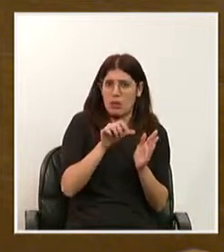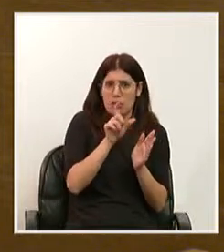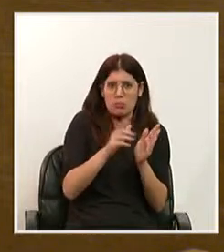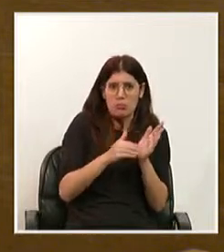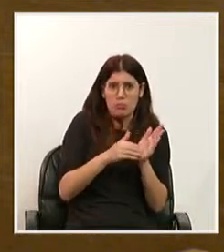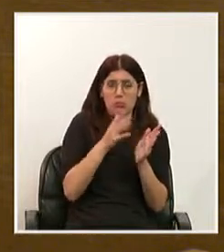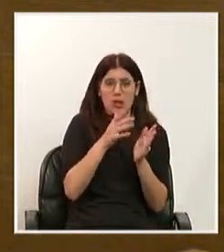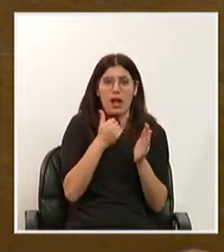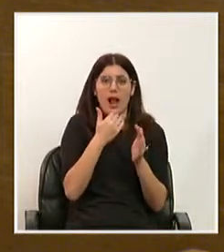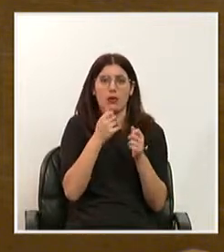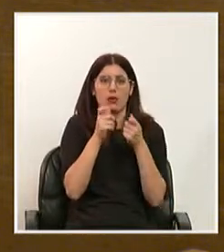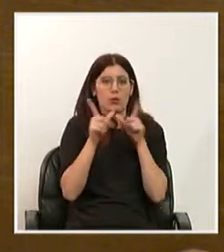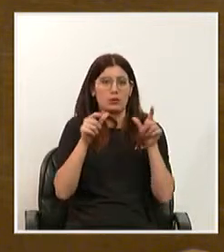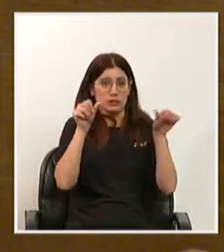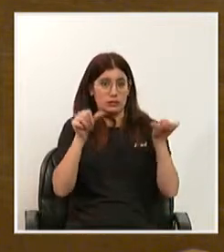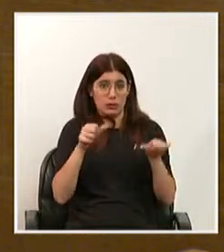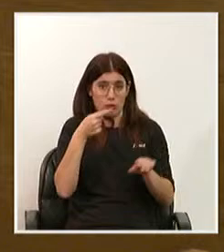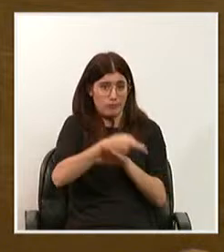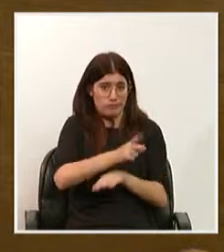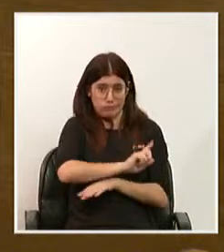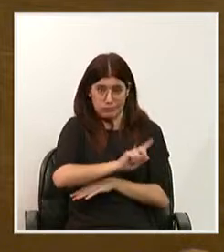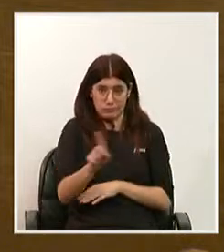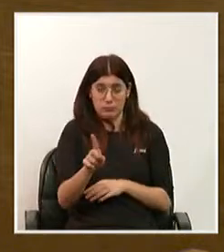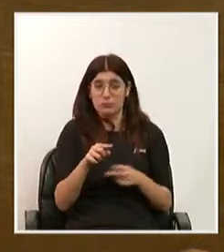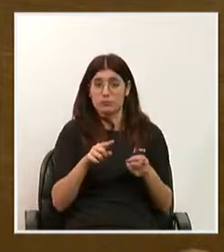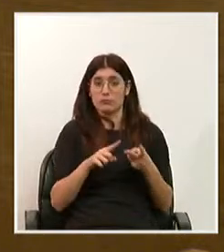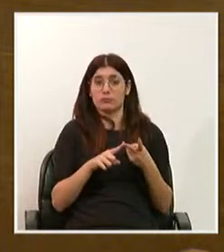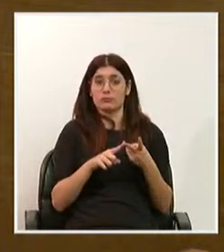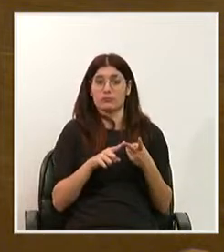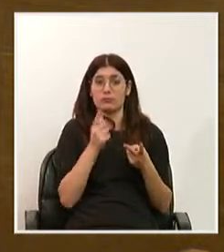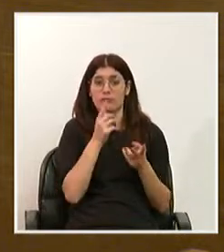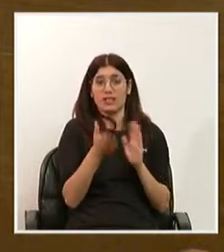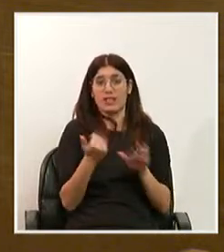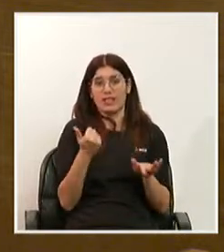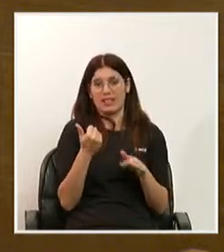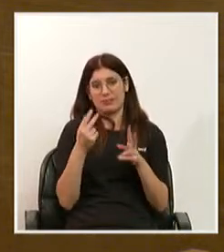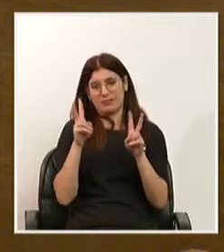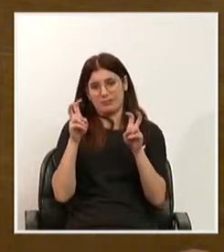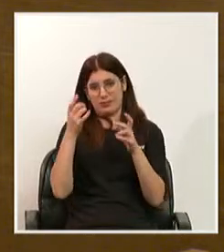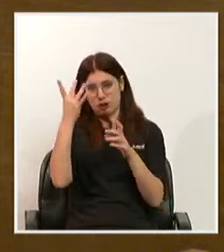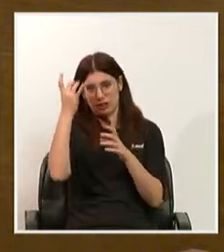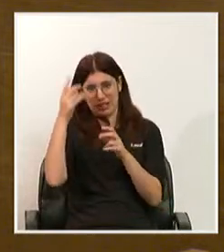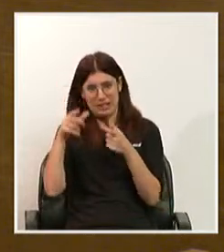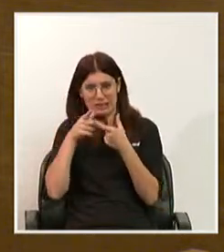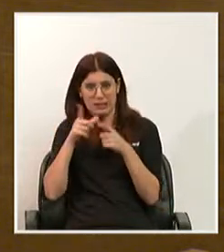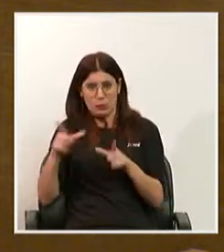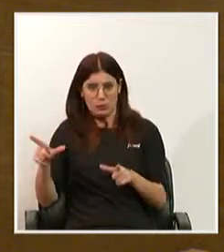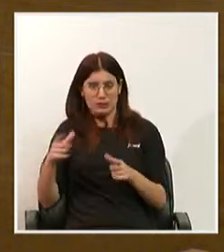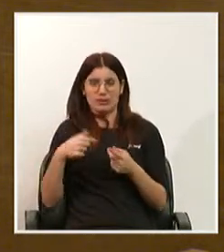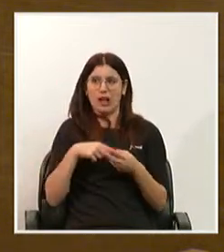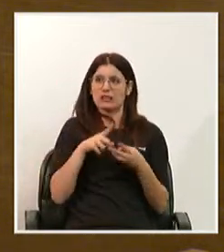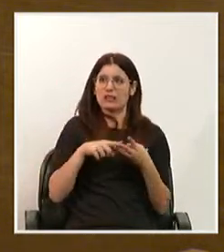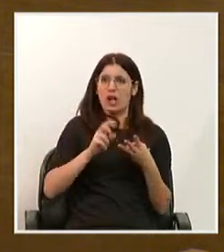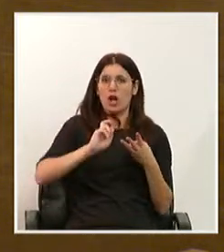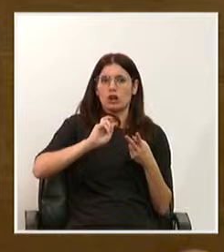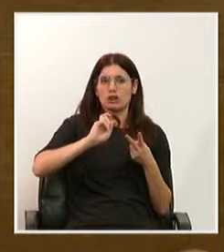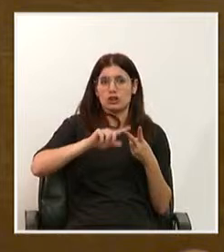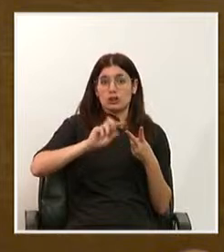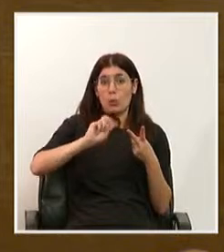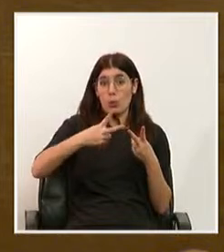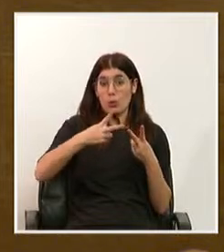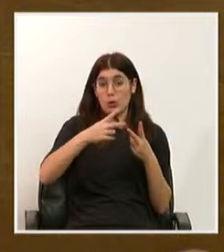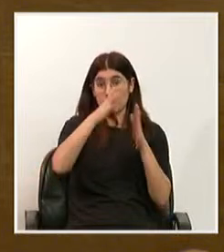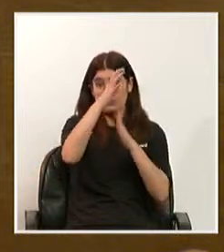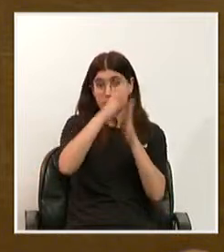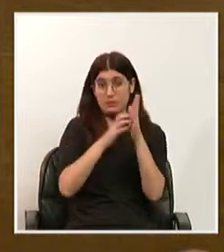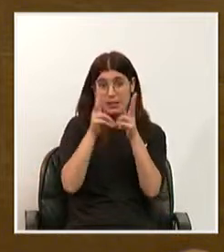carteles lingüísticos sino que elimina chiringuitos linguísticos con la policía lingüística segundo que rebaja todos